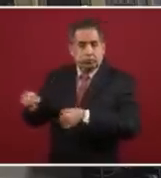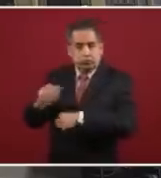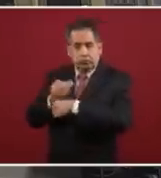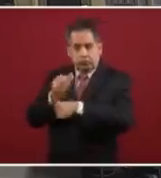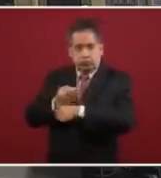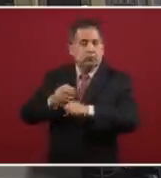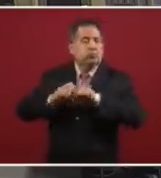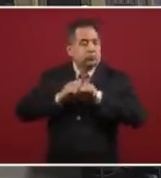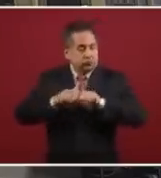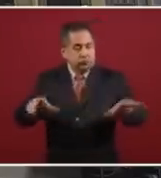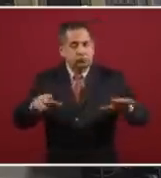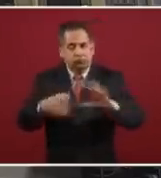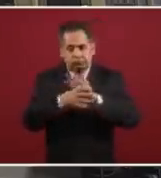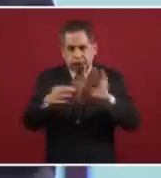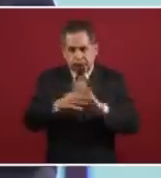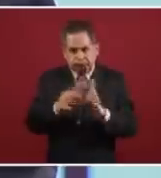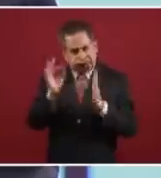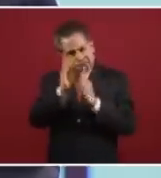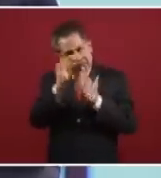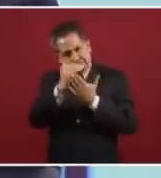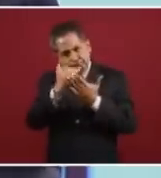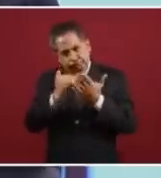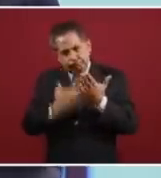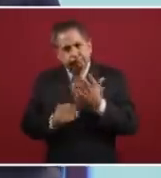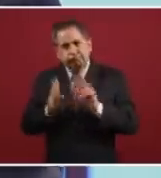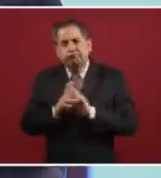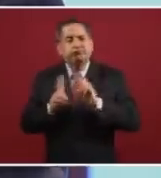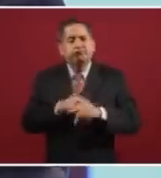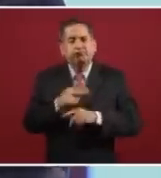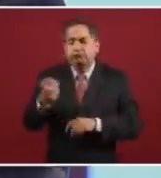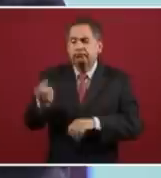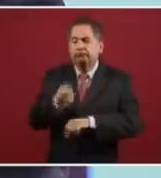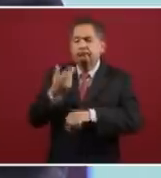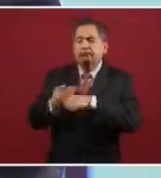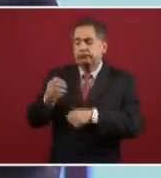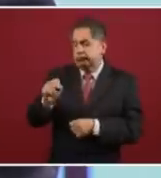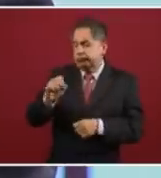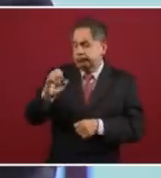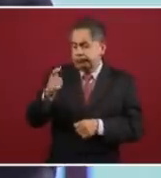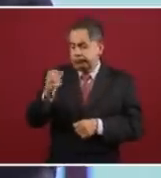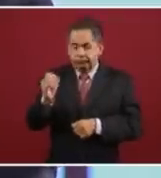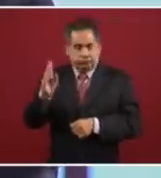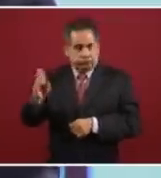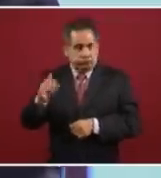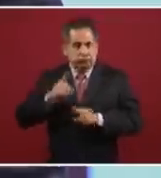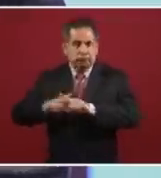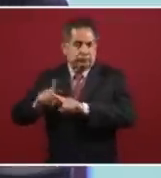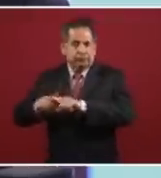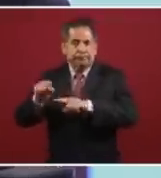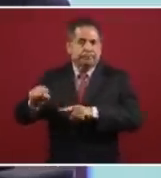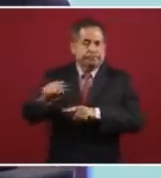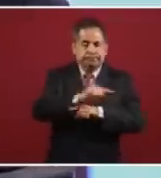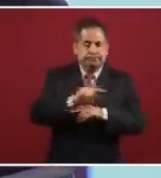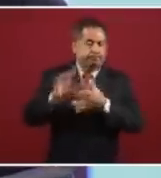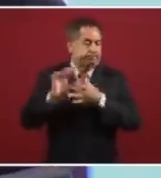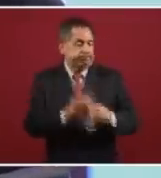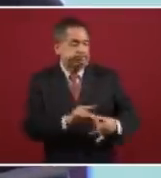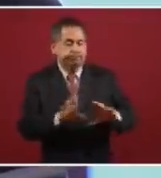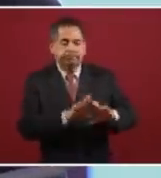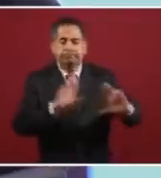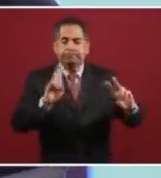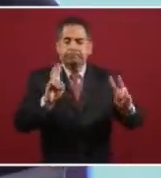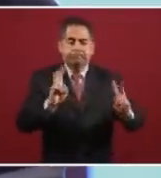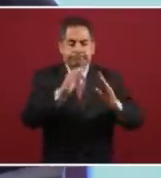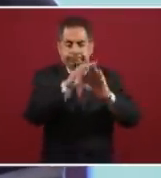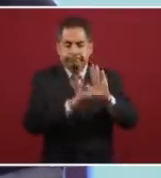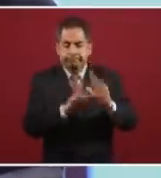información puntual de las acciones que viene desarrollando la Secretaría de Gobernación en distintas áreas vinculadas a los temas